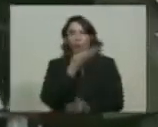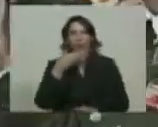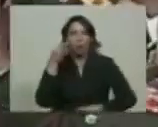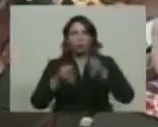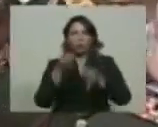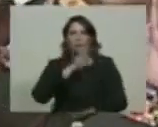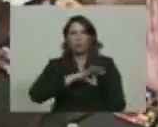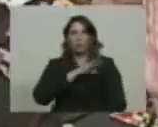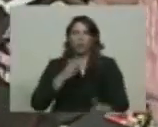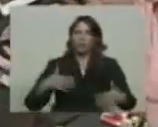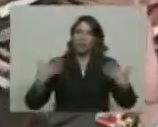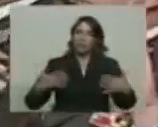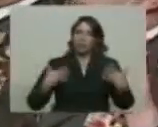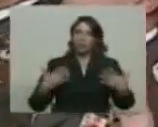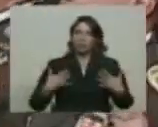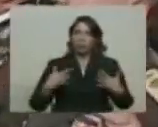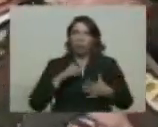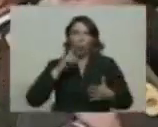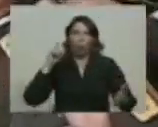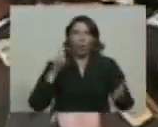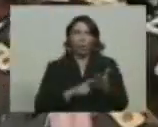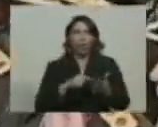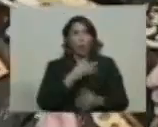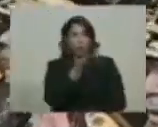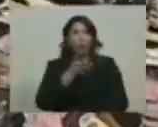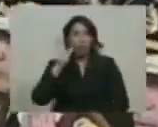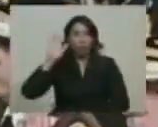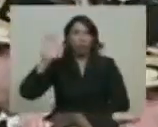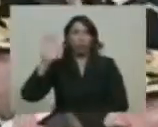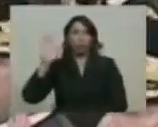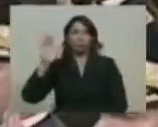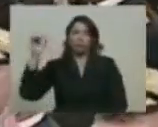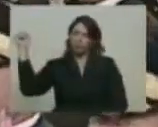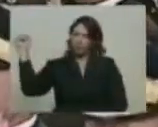y felicidad absoluta. ¿Lo juran ustedes?